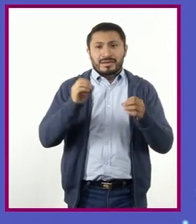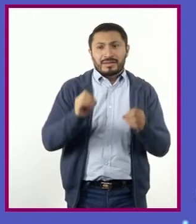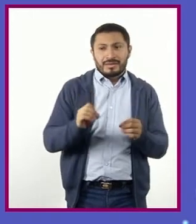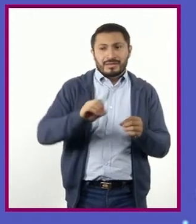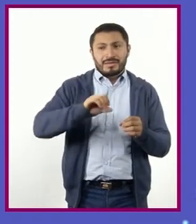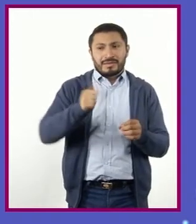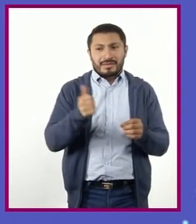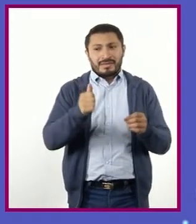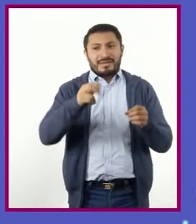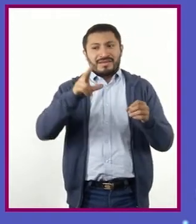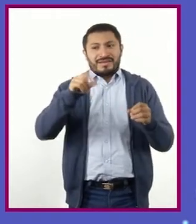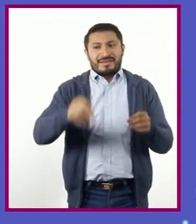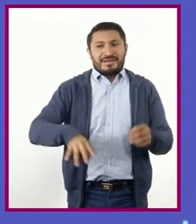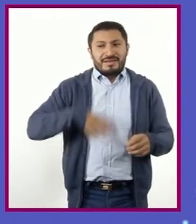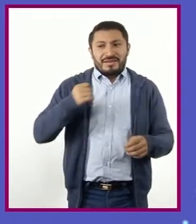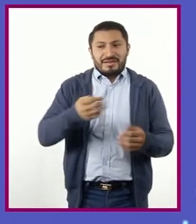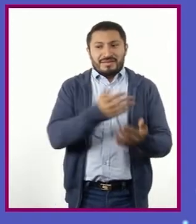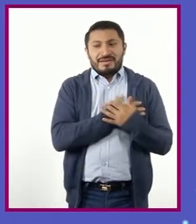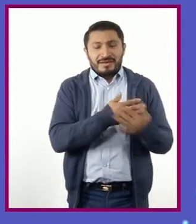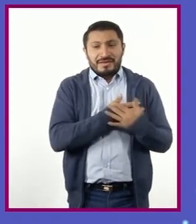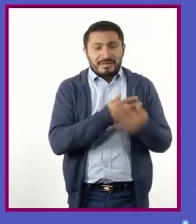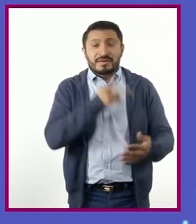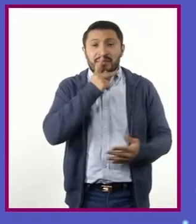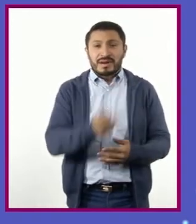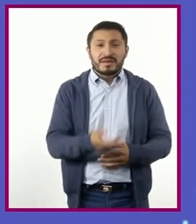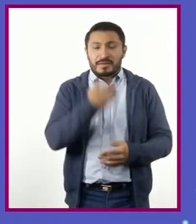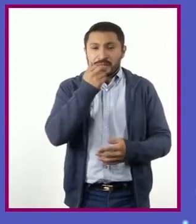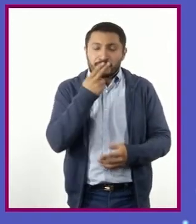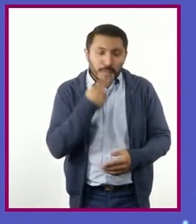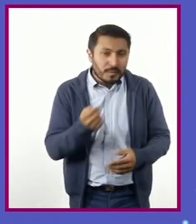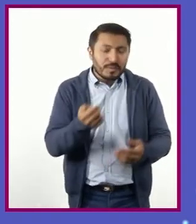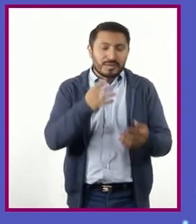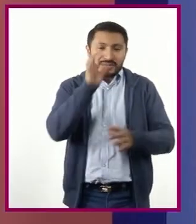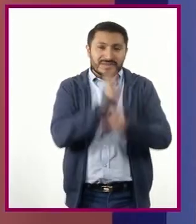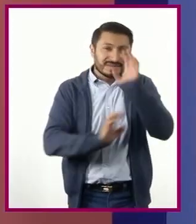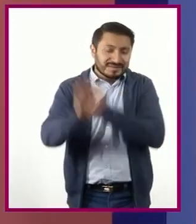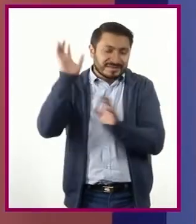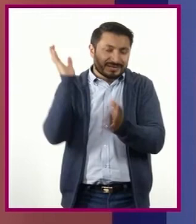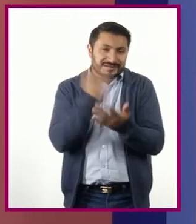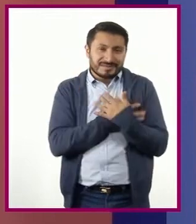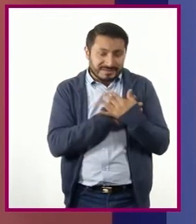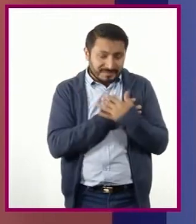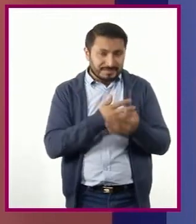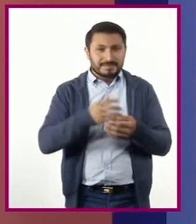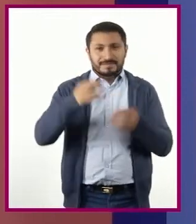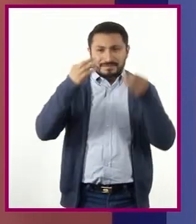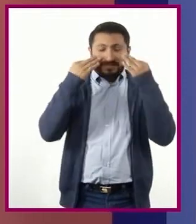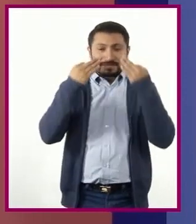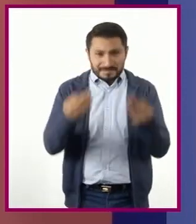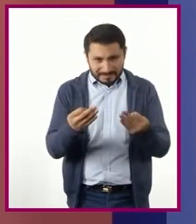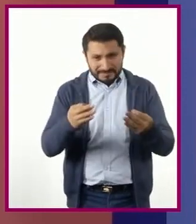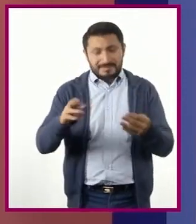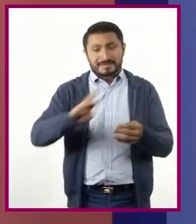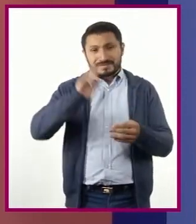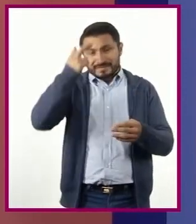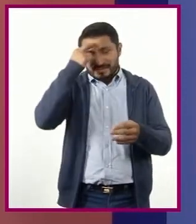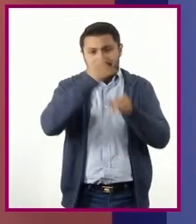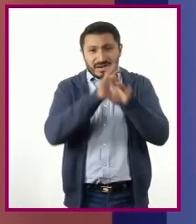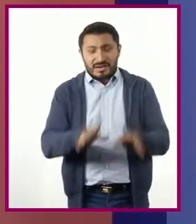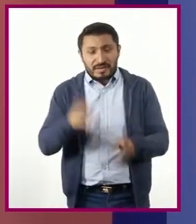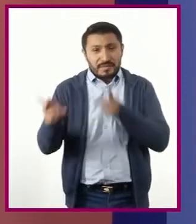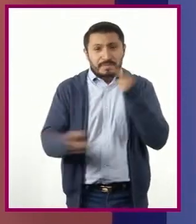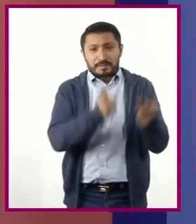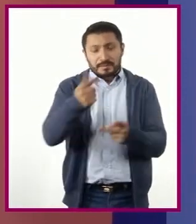luchar por ese amor, con palabras dulces y cantos románticos. Si observan, retomé la información de las preguntas